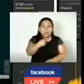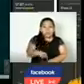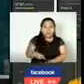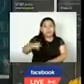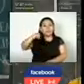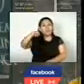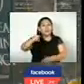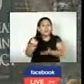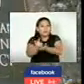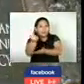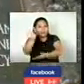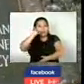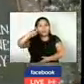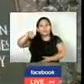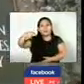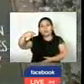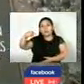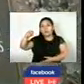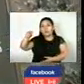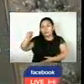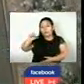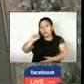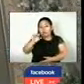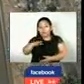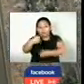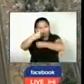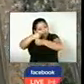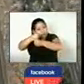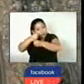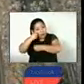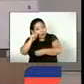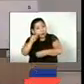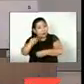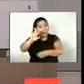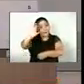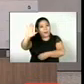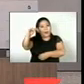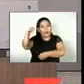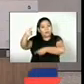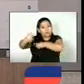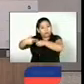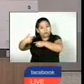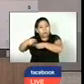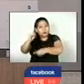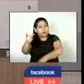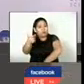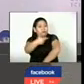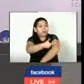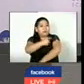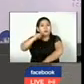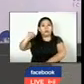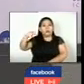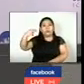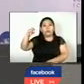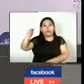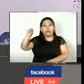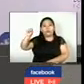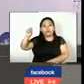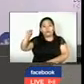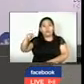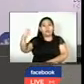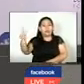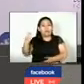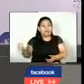jones hopkins la agencia reguladora de medicamentos de la unión europea dijo que la vacuna de johnson y johnson debería ir